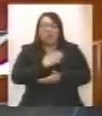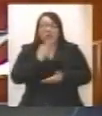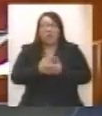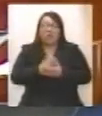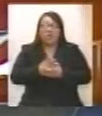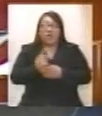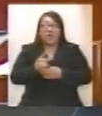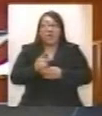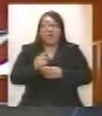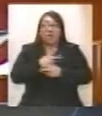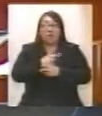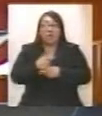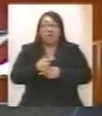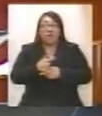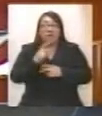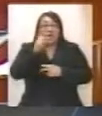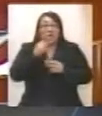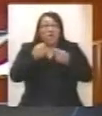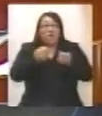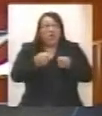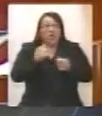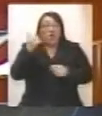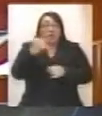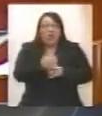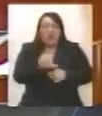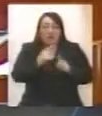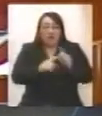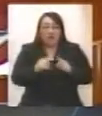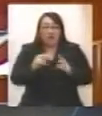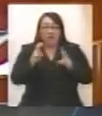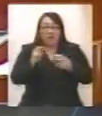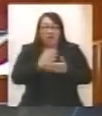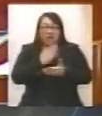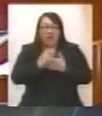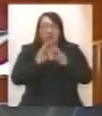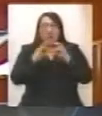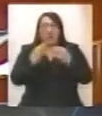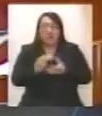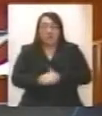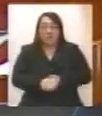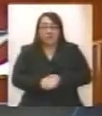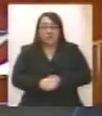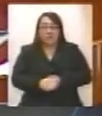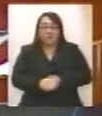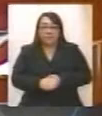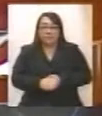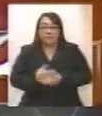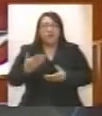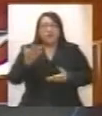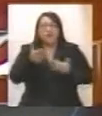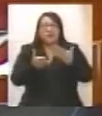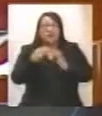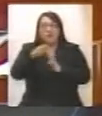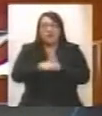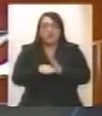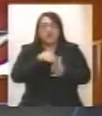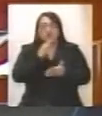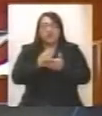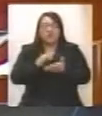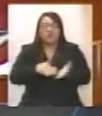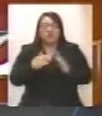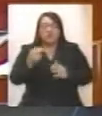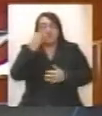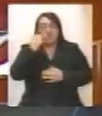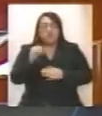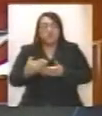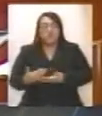consecuencia de violencia sexual o por haber vivido en un contexto de violencia familiar, contribuyendo a disminuir el índice de mortalidad